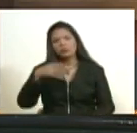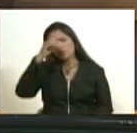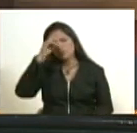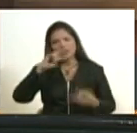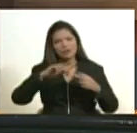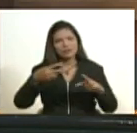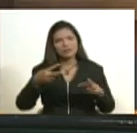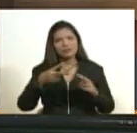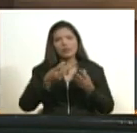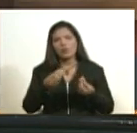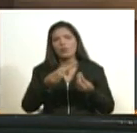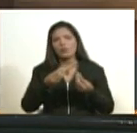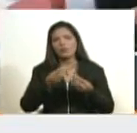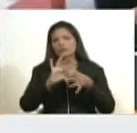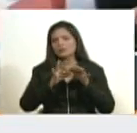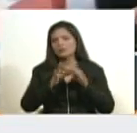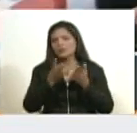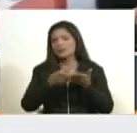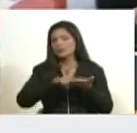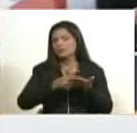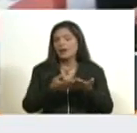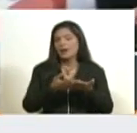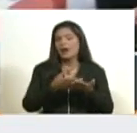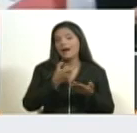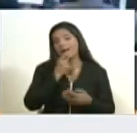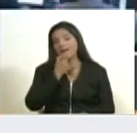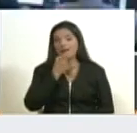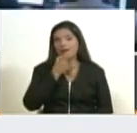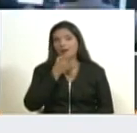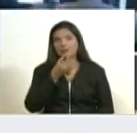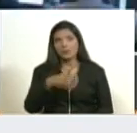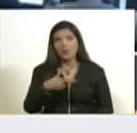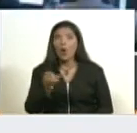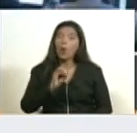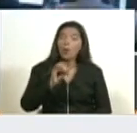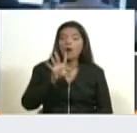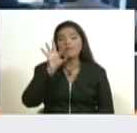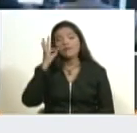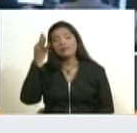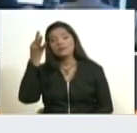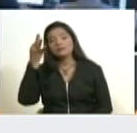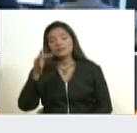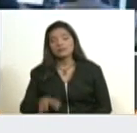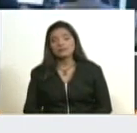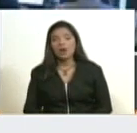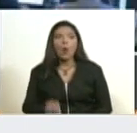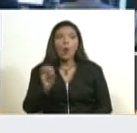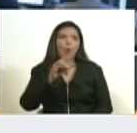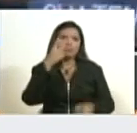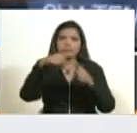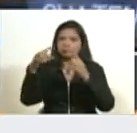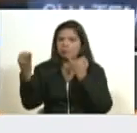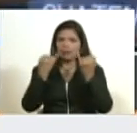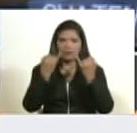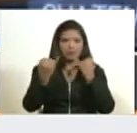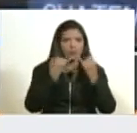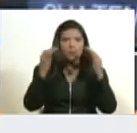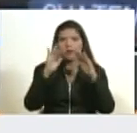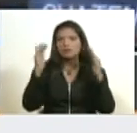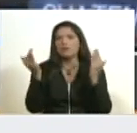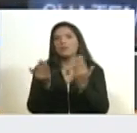traducción al inglés, o al francés, o a los idiomas del